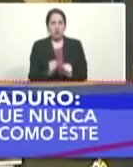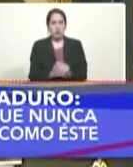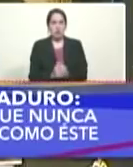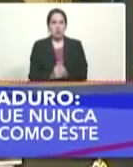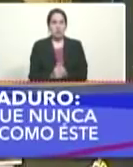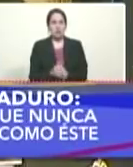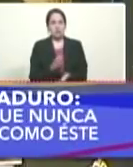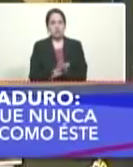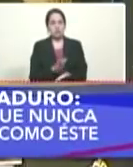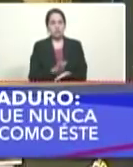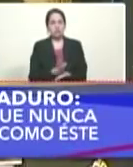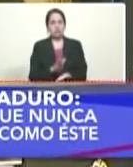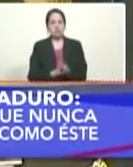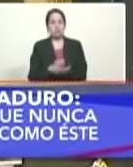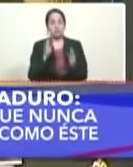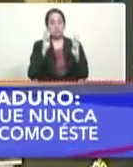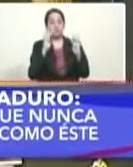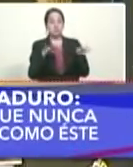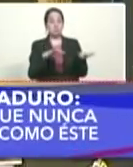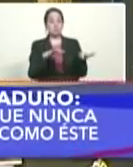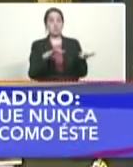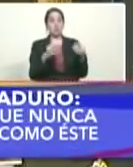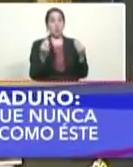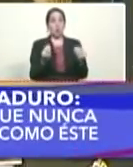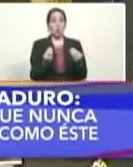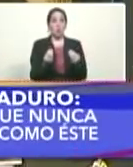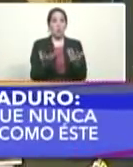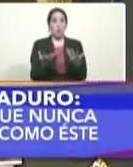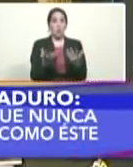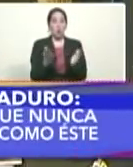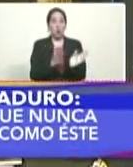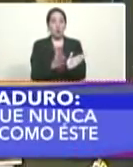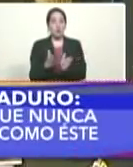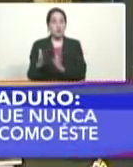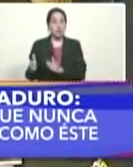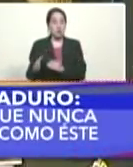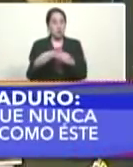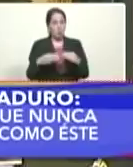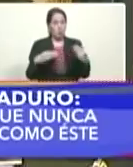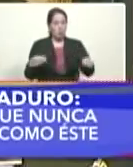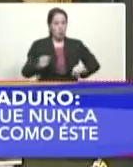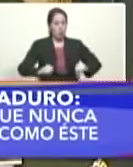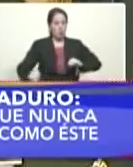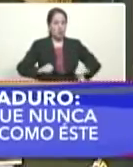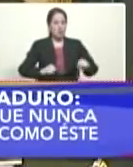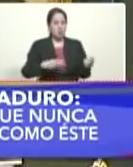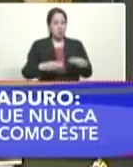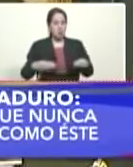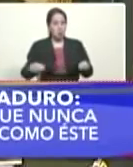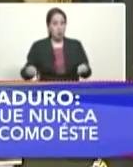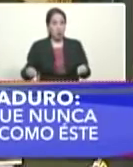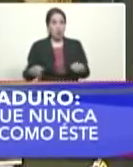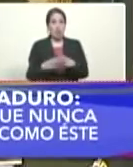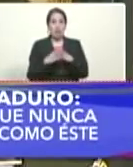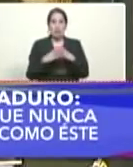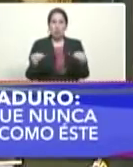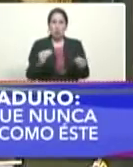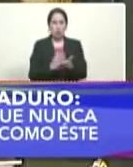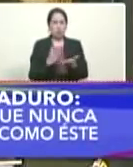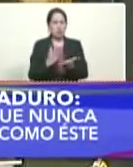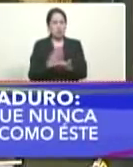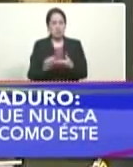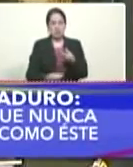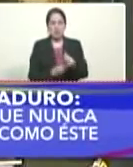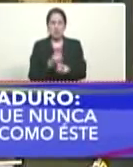calma y cordura organización popular movilización popular y todos siempre sale bien